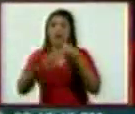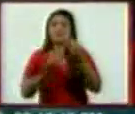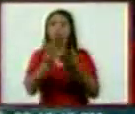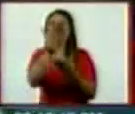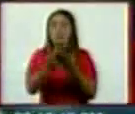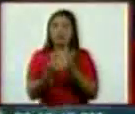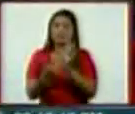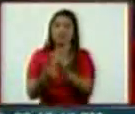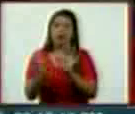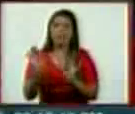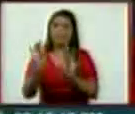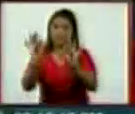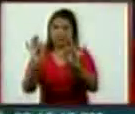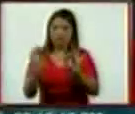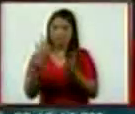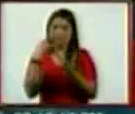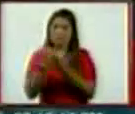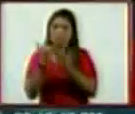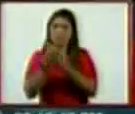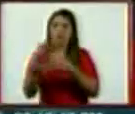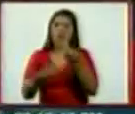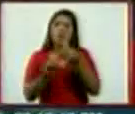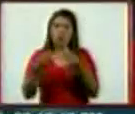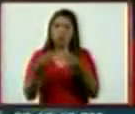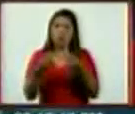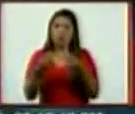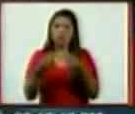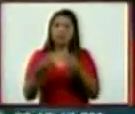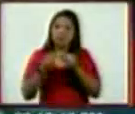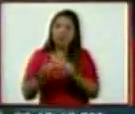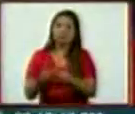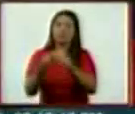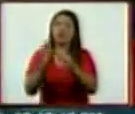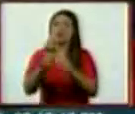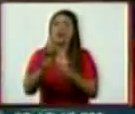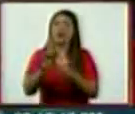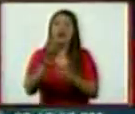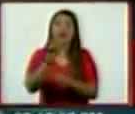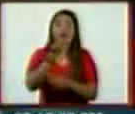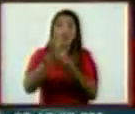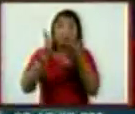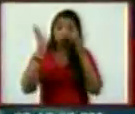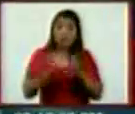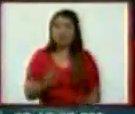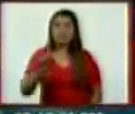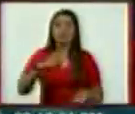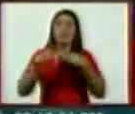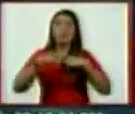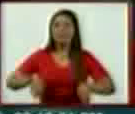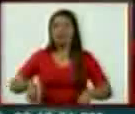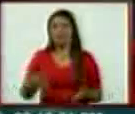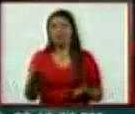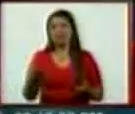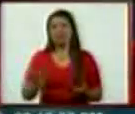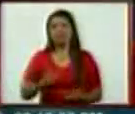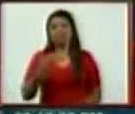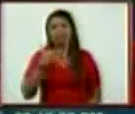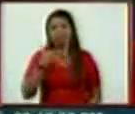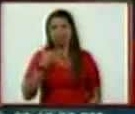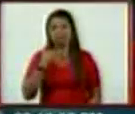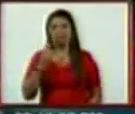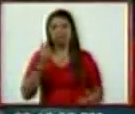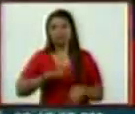propuesta para ver cómo hacer para recuperar ese tiempo perdido y evitar que los estudiantes pierdan su